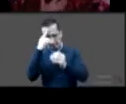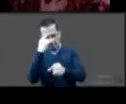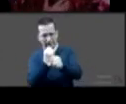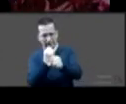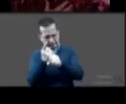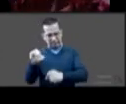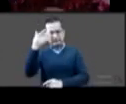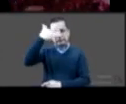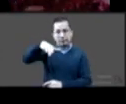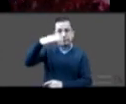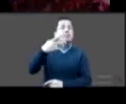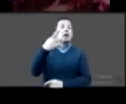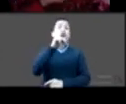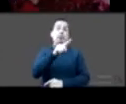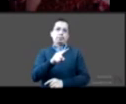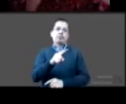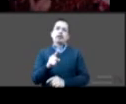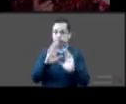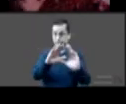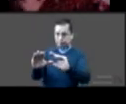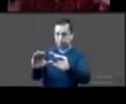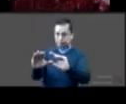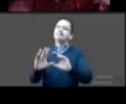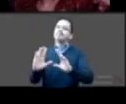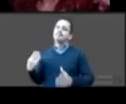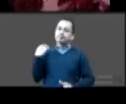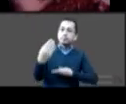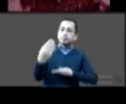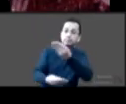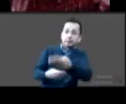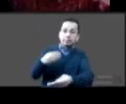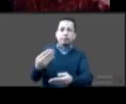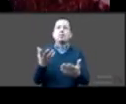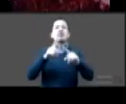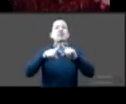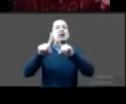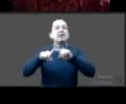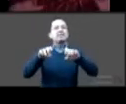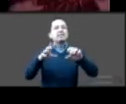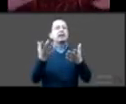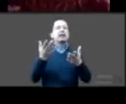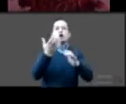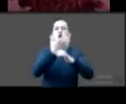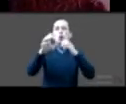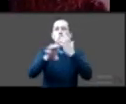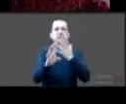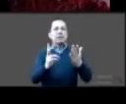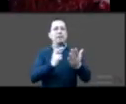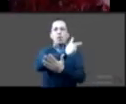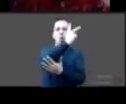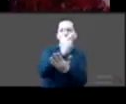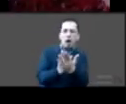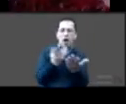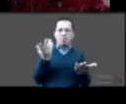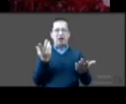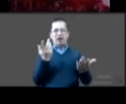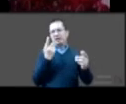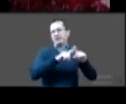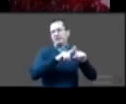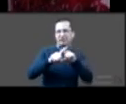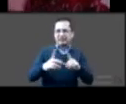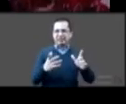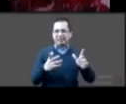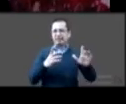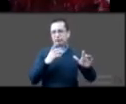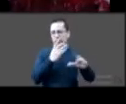equipo necesario, los software y esto que es bastante, bastante abundante que se tiene que hacer